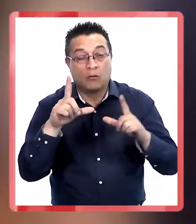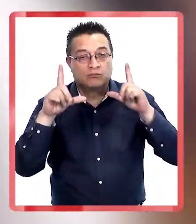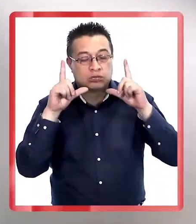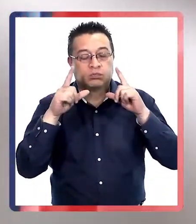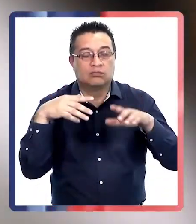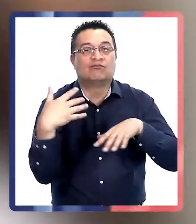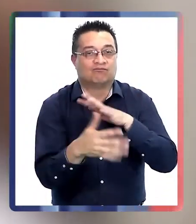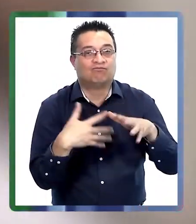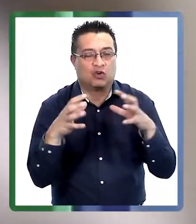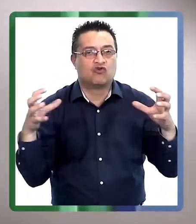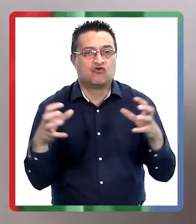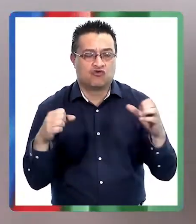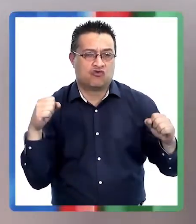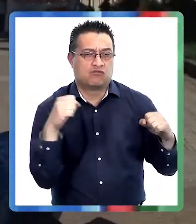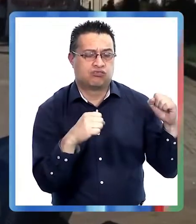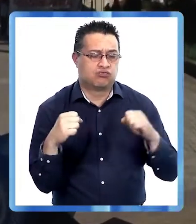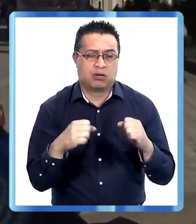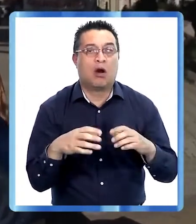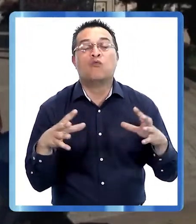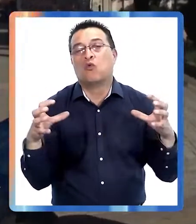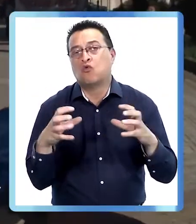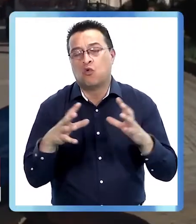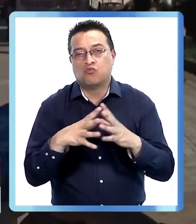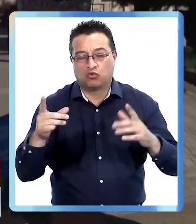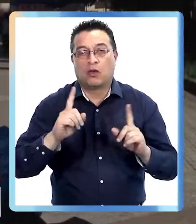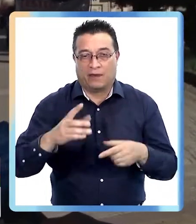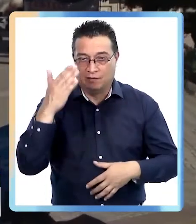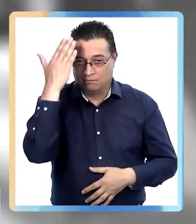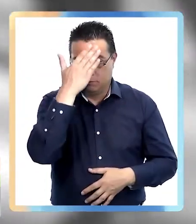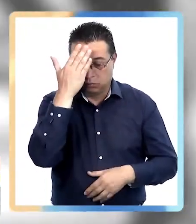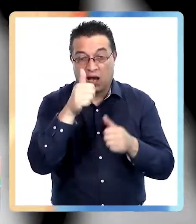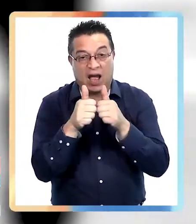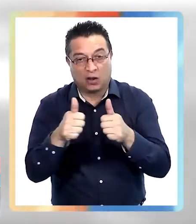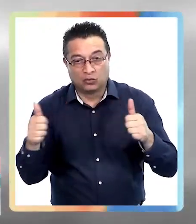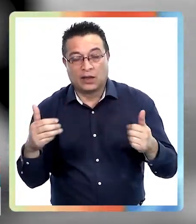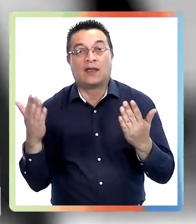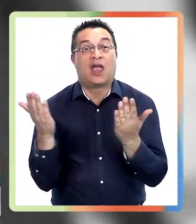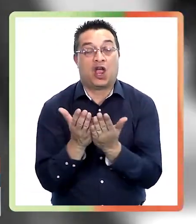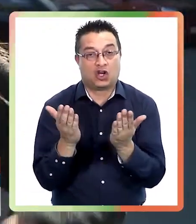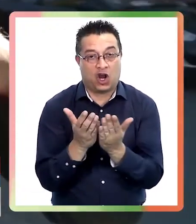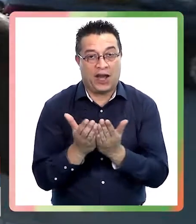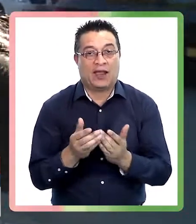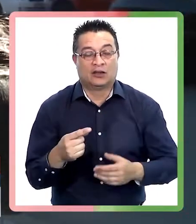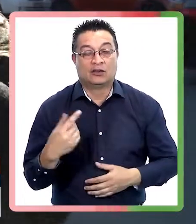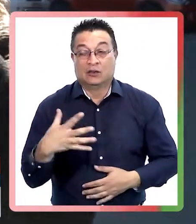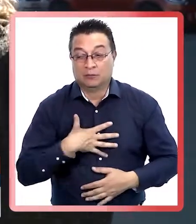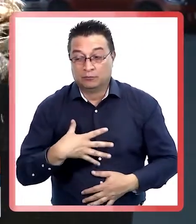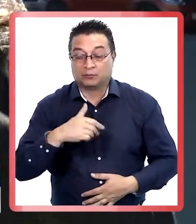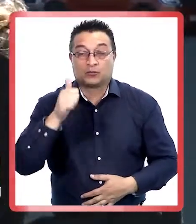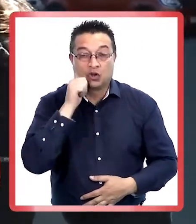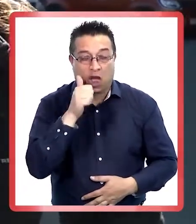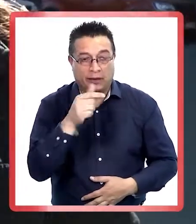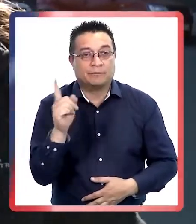sido protagonistas de violentas riñas. Mucha agresividad. Deberían preocuparse las autoridades, los colegios. Es un miedo todos los